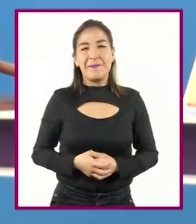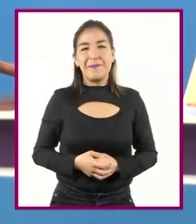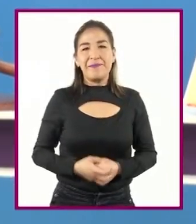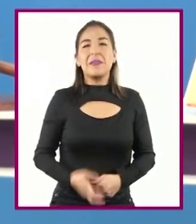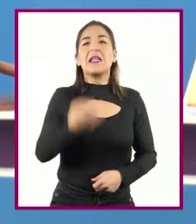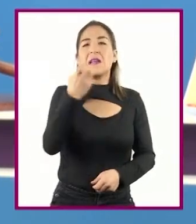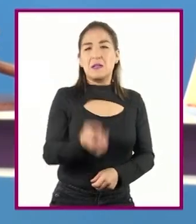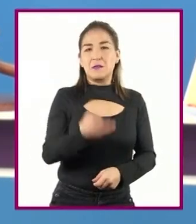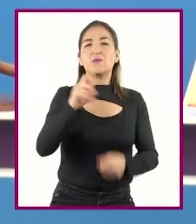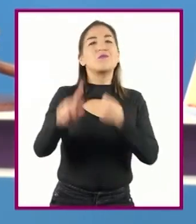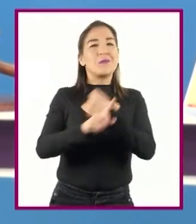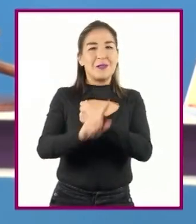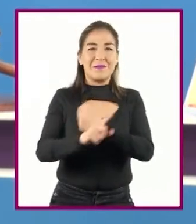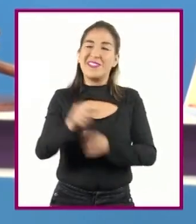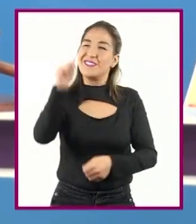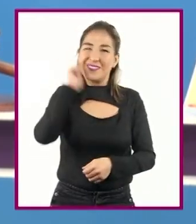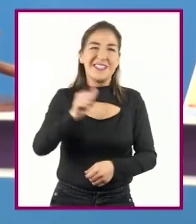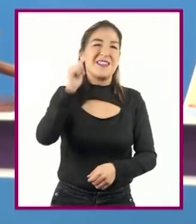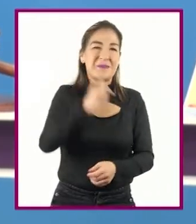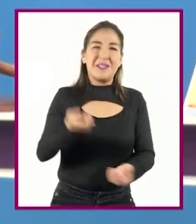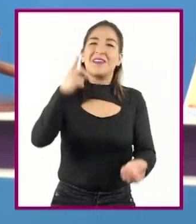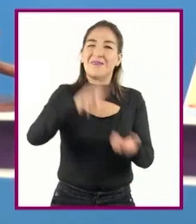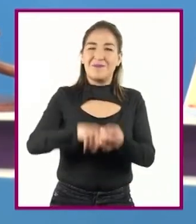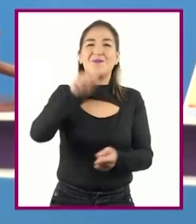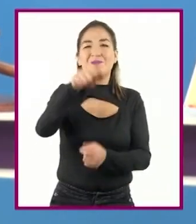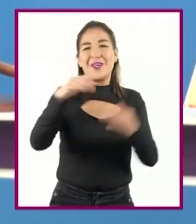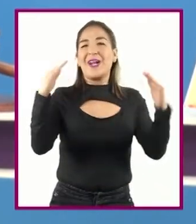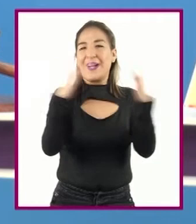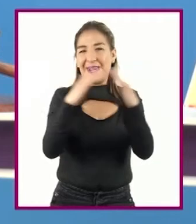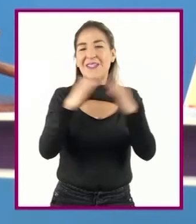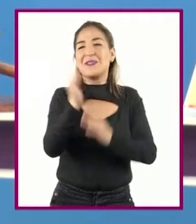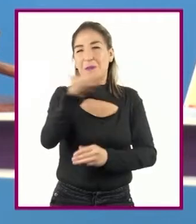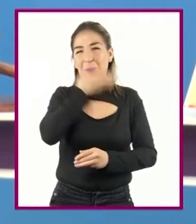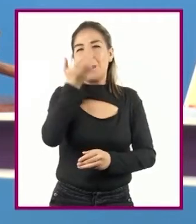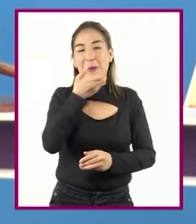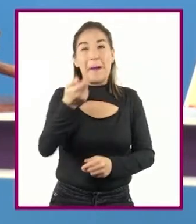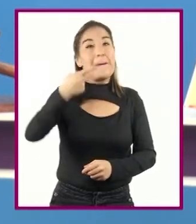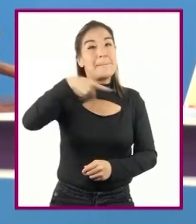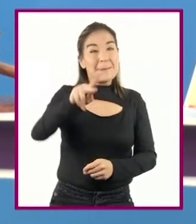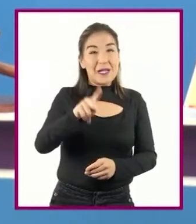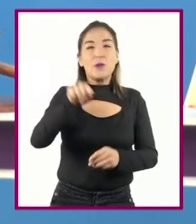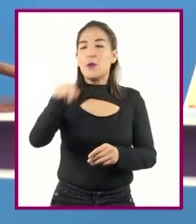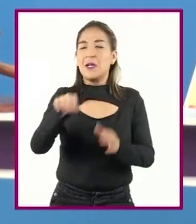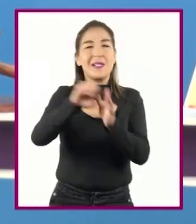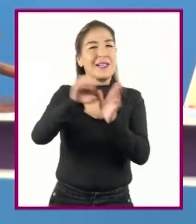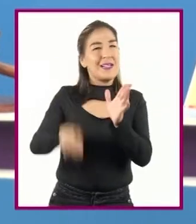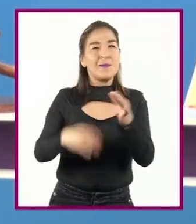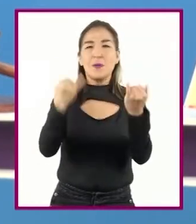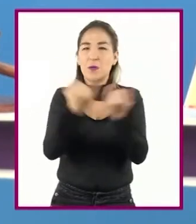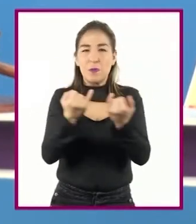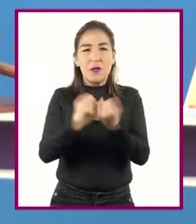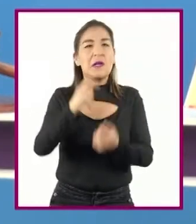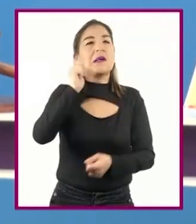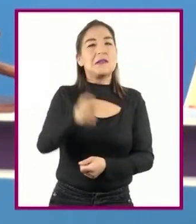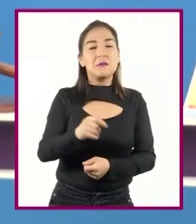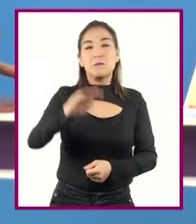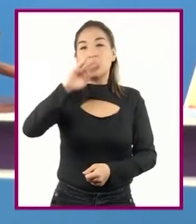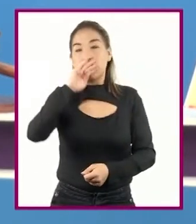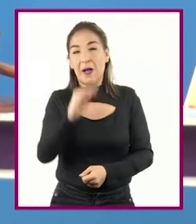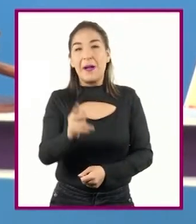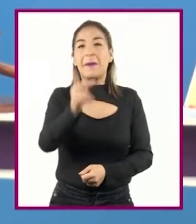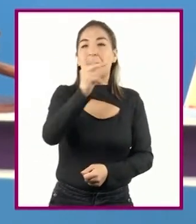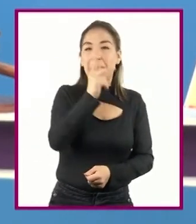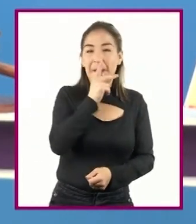Este es un conflicto común en los hogares, pero en situaciones como esas, lo que madres,